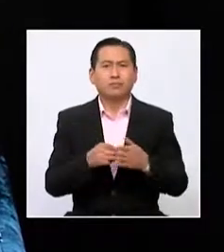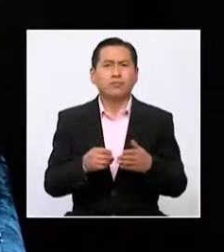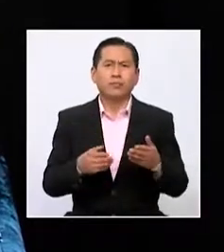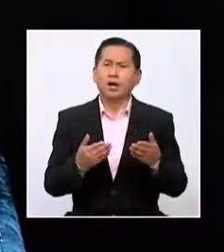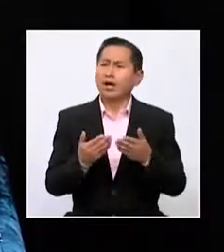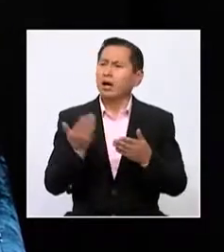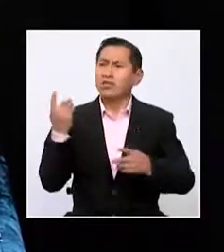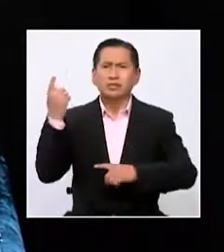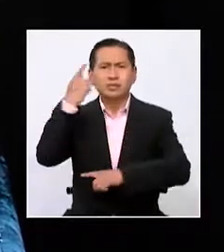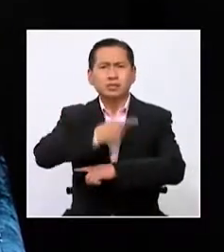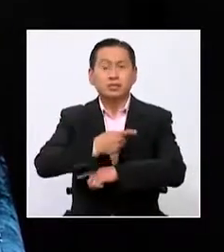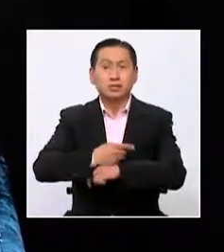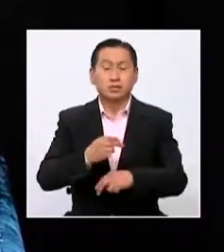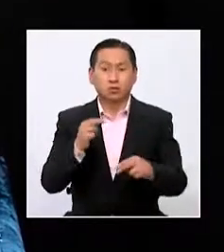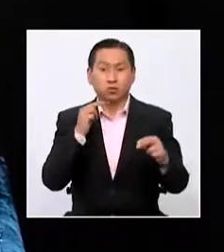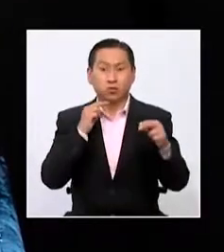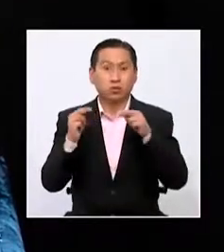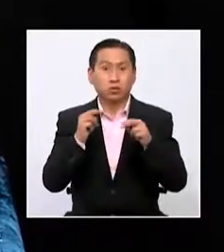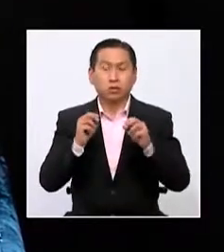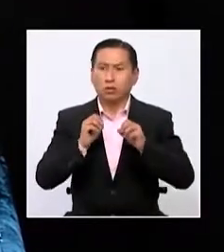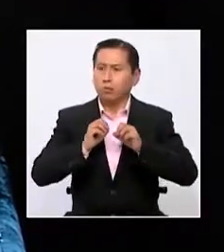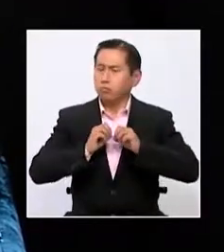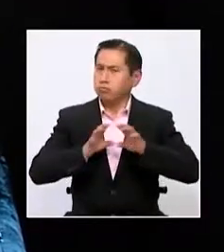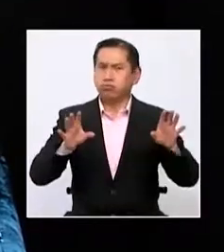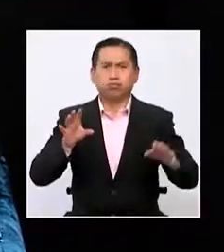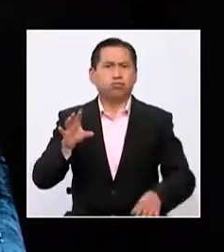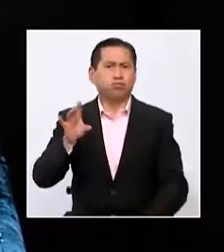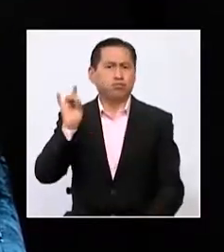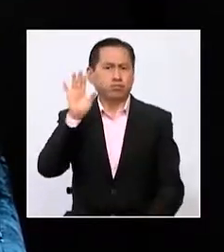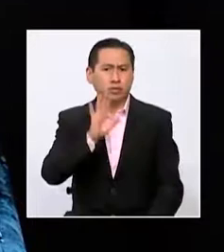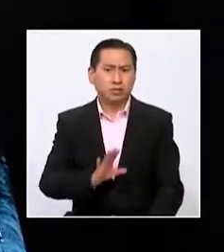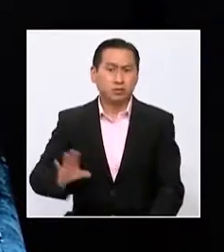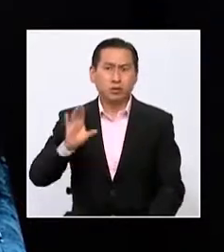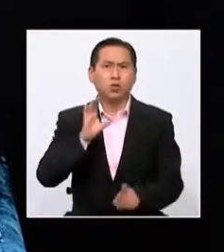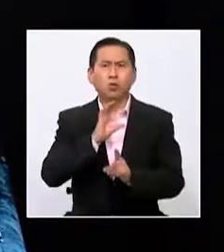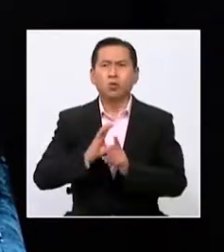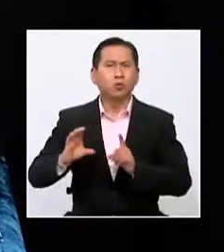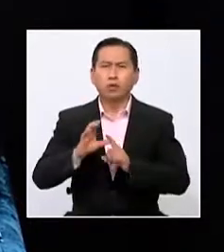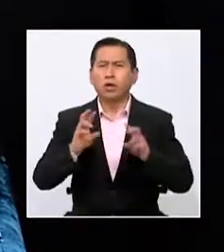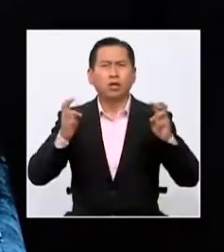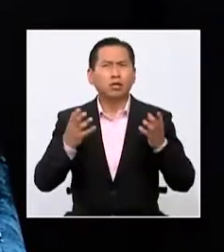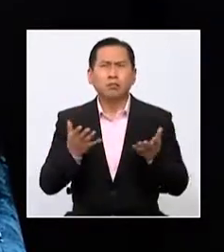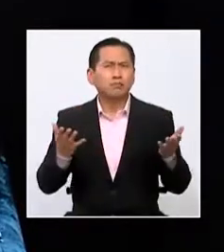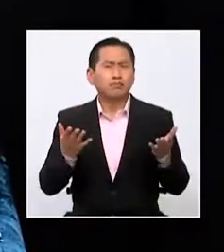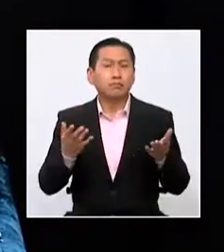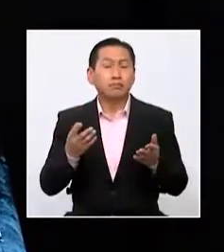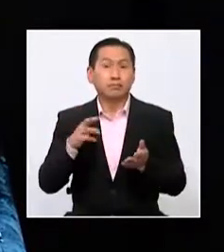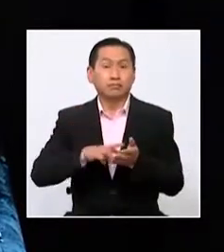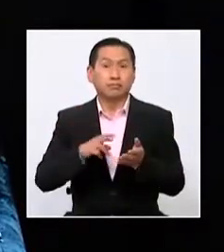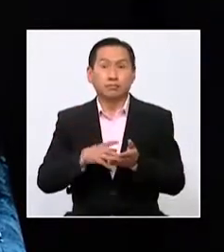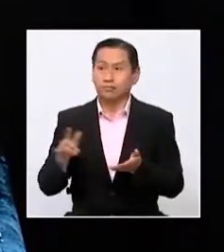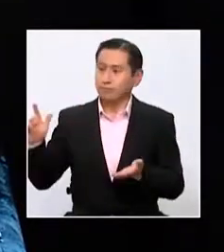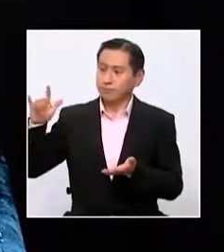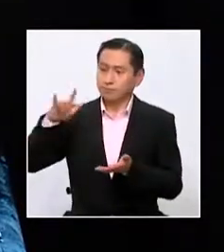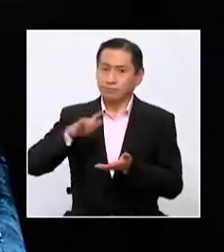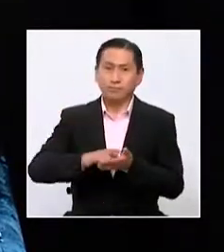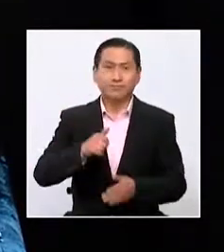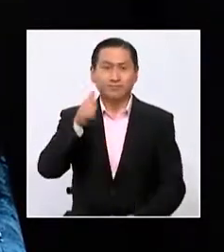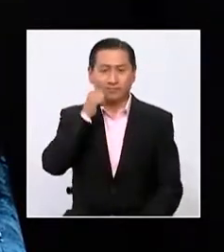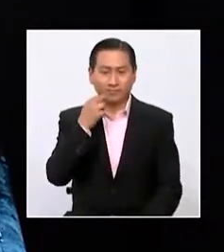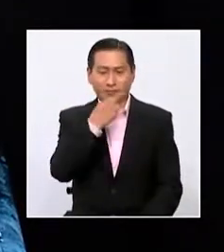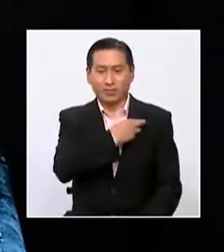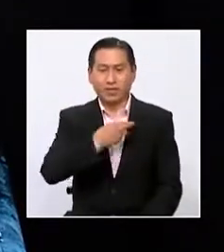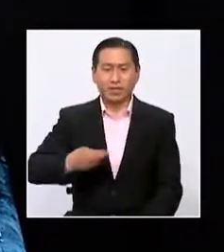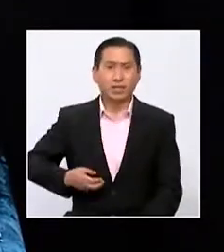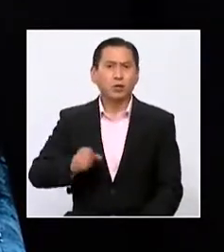algunos días la noticia que más se ha manejado en el sector cultural tiene que ver precisamente con el aterrizaje de La Reina del Sur, esta